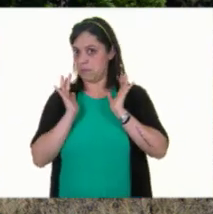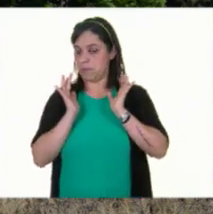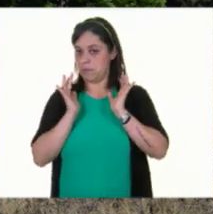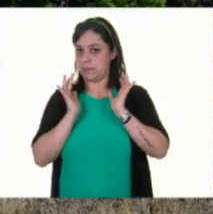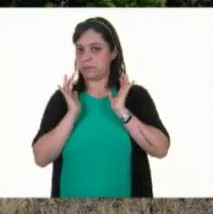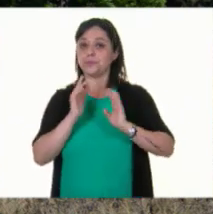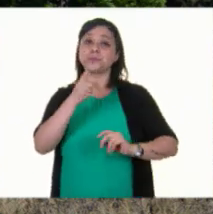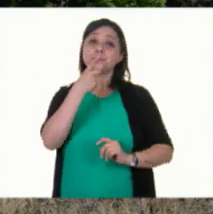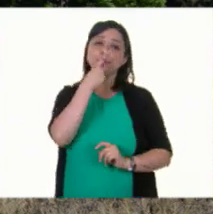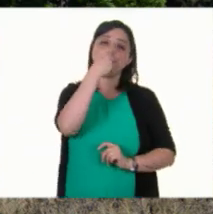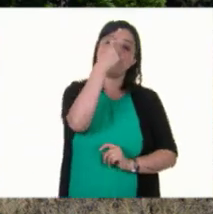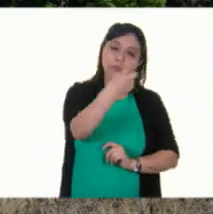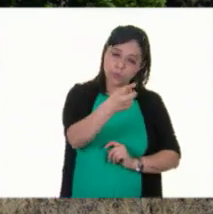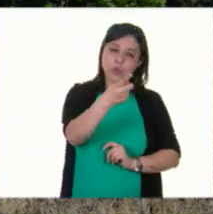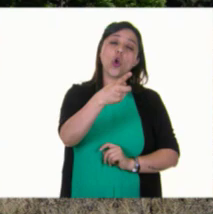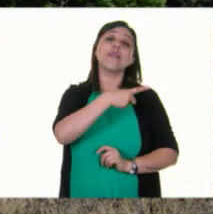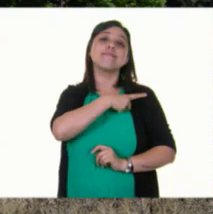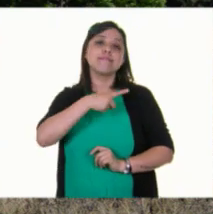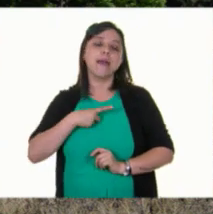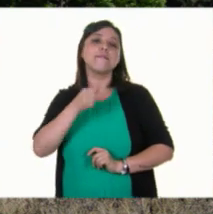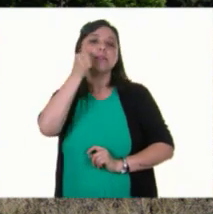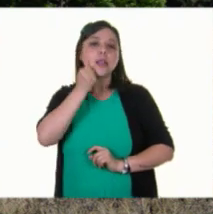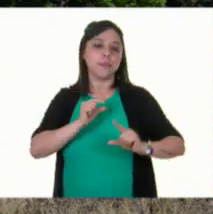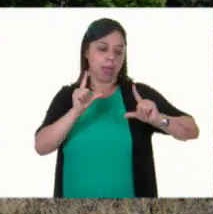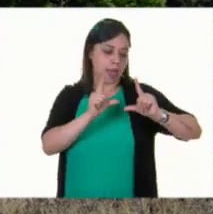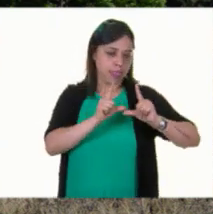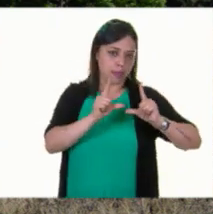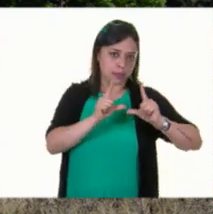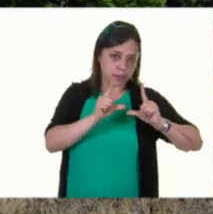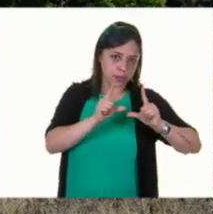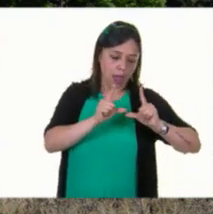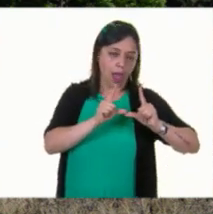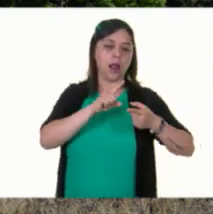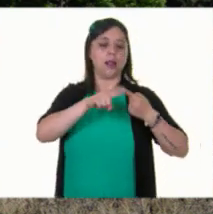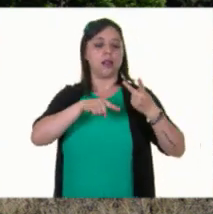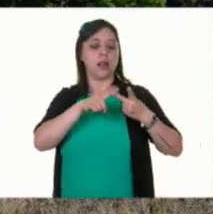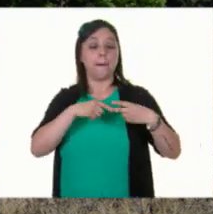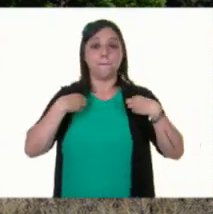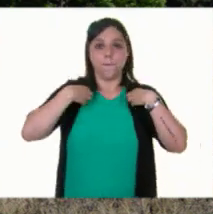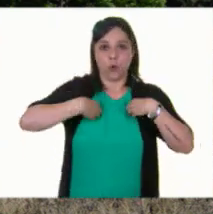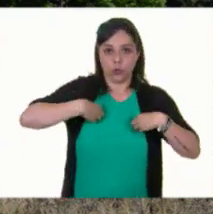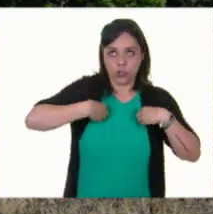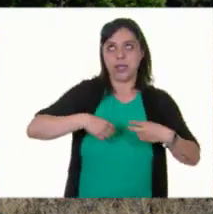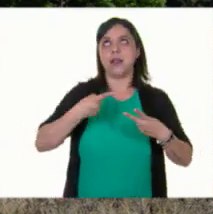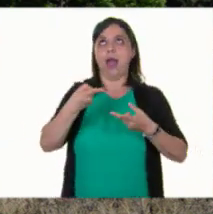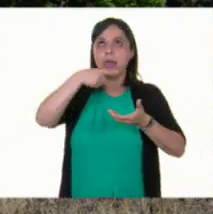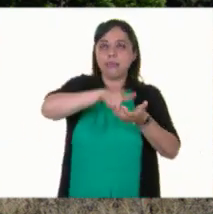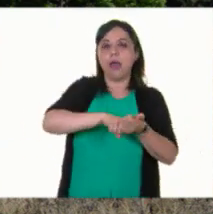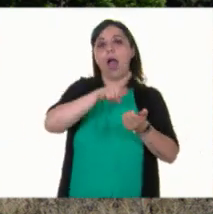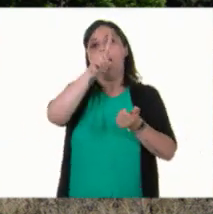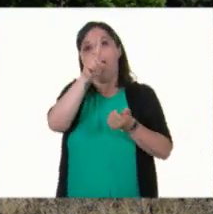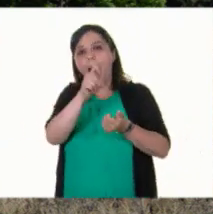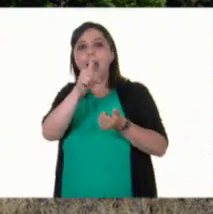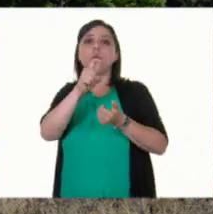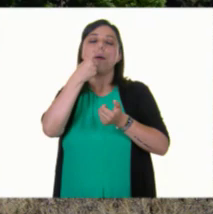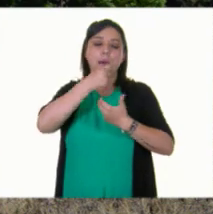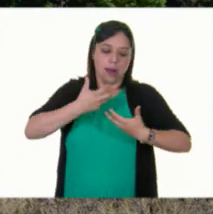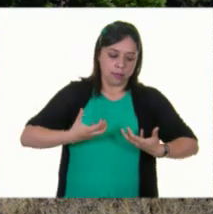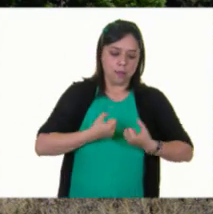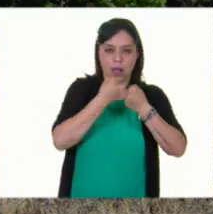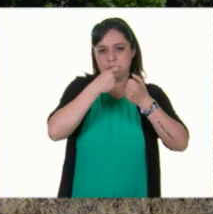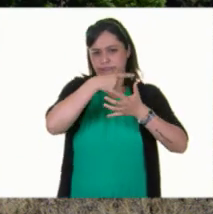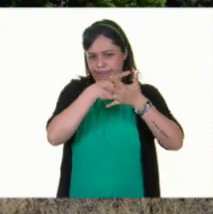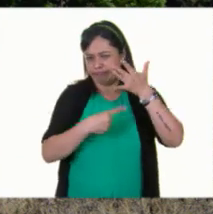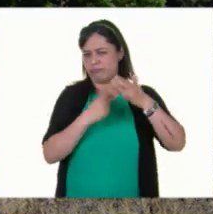dicho que deben tener sus identificaciones personales a la mano, así como una pequeña mochila con agua y productos de primeros auxilios que se pueda